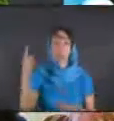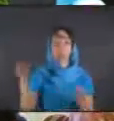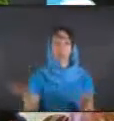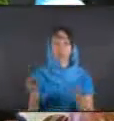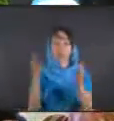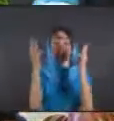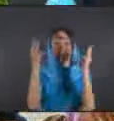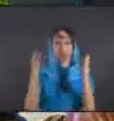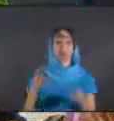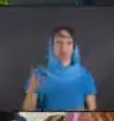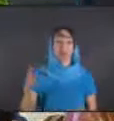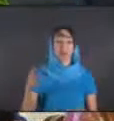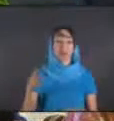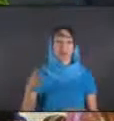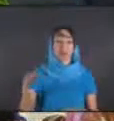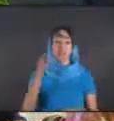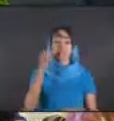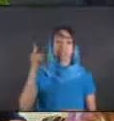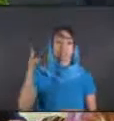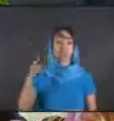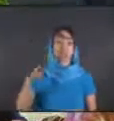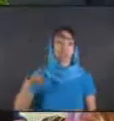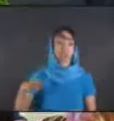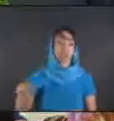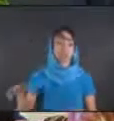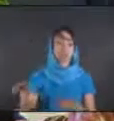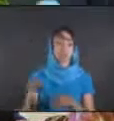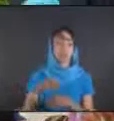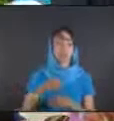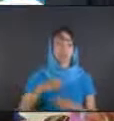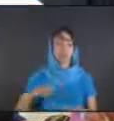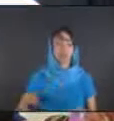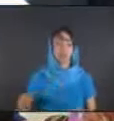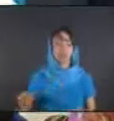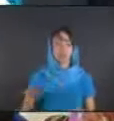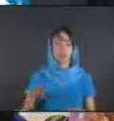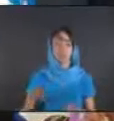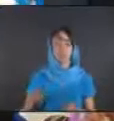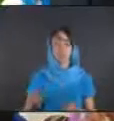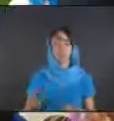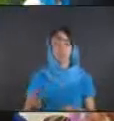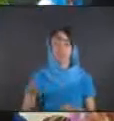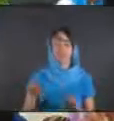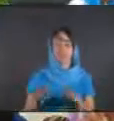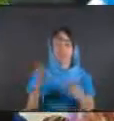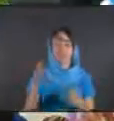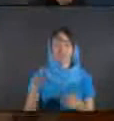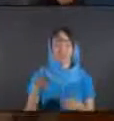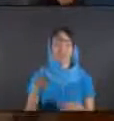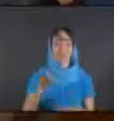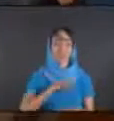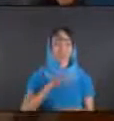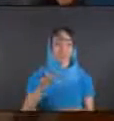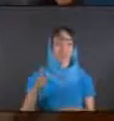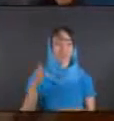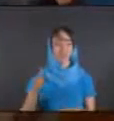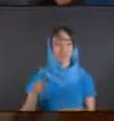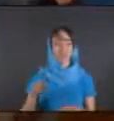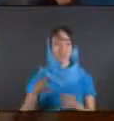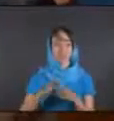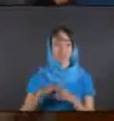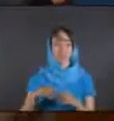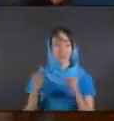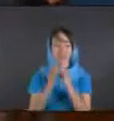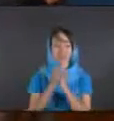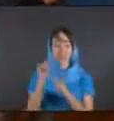a tomar unos pocos minutos para orar. Amén. Quiero que recuérdese que la necesidad